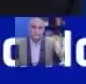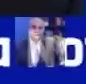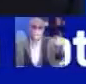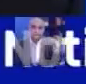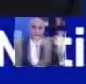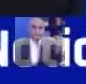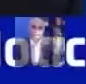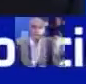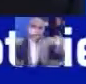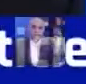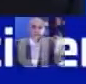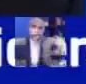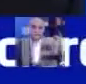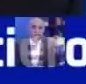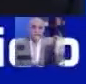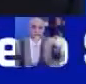presentamos